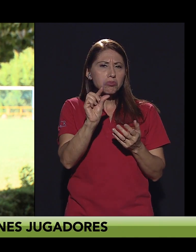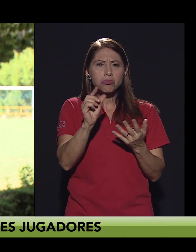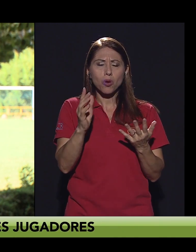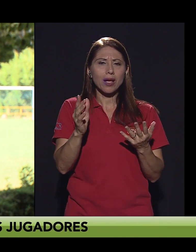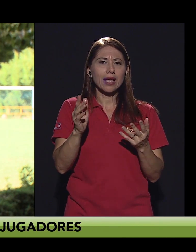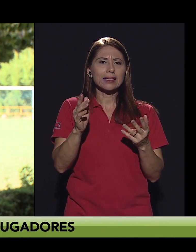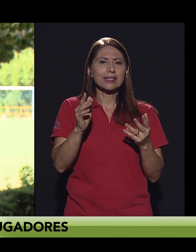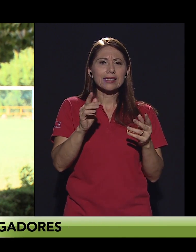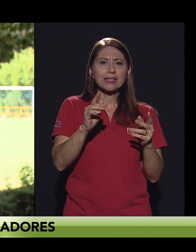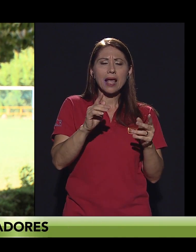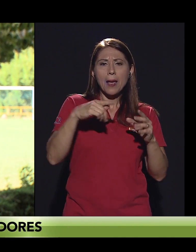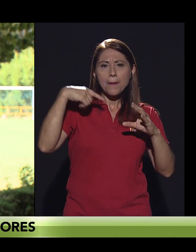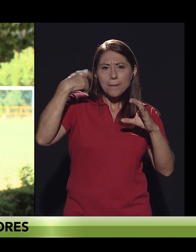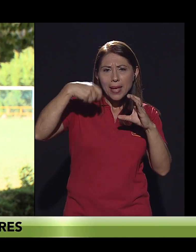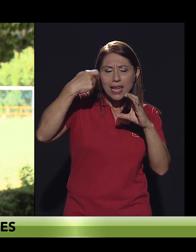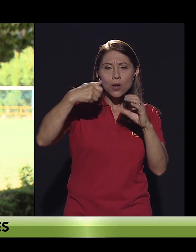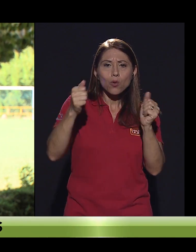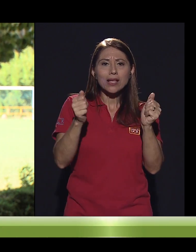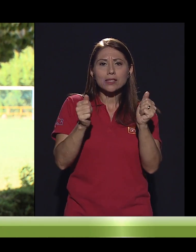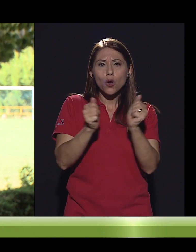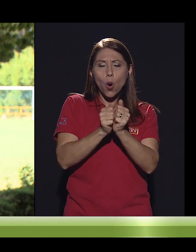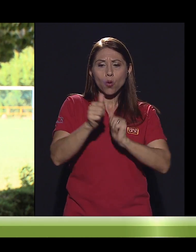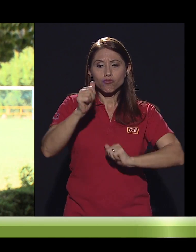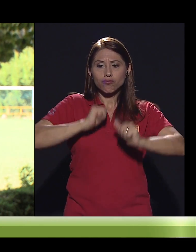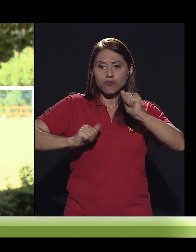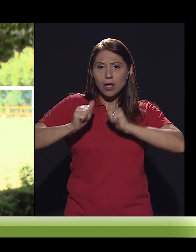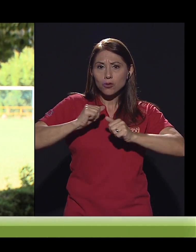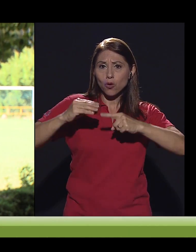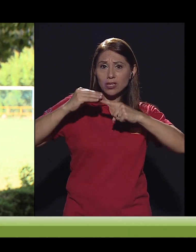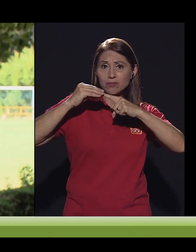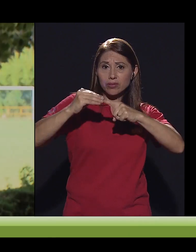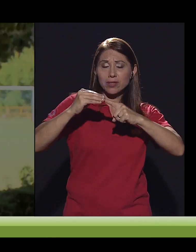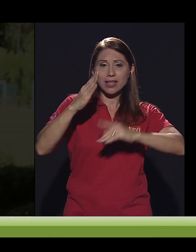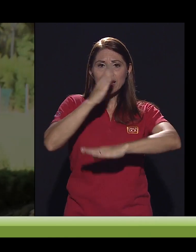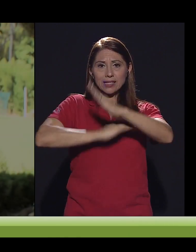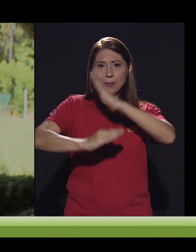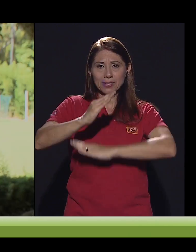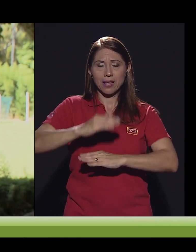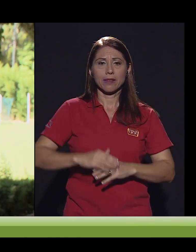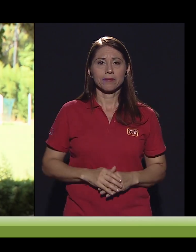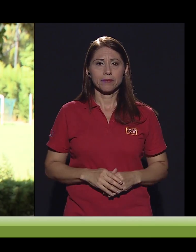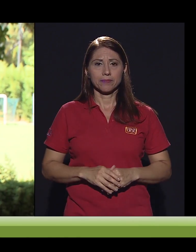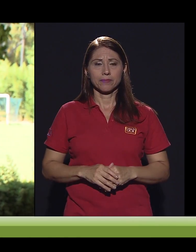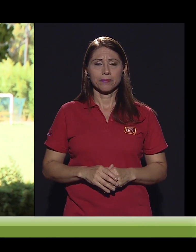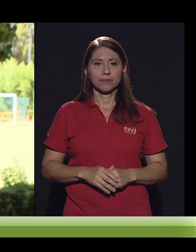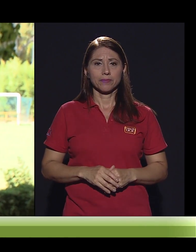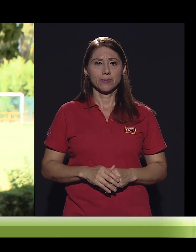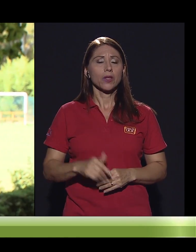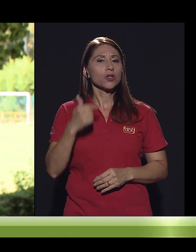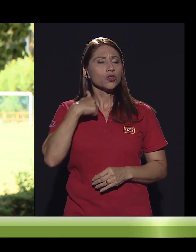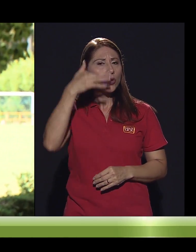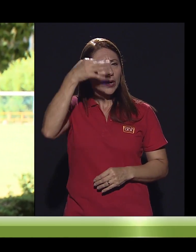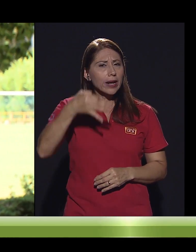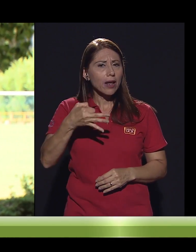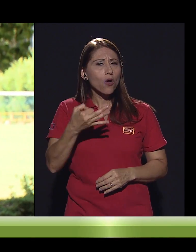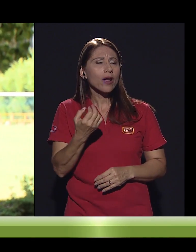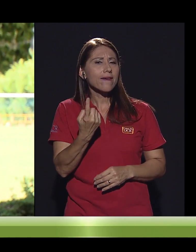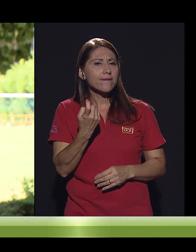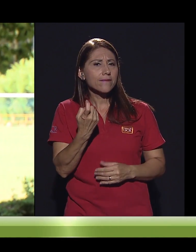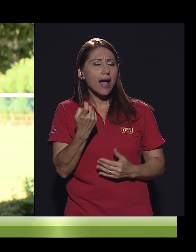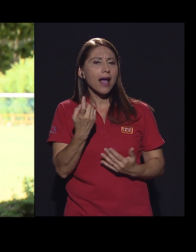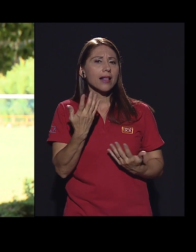películas con un personaje de discapacidad. Yo creo que falta